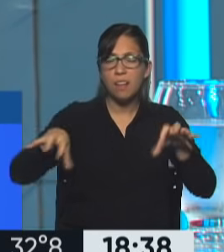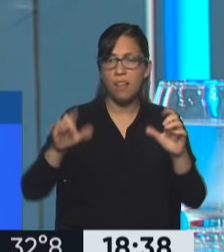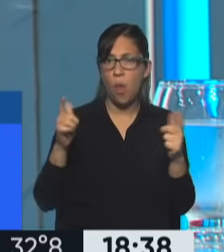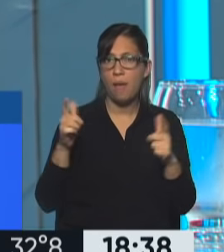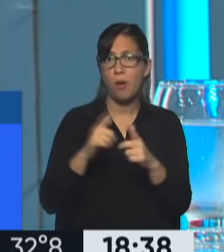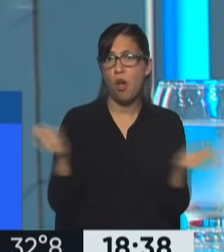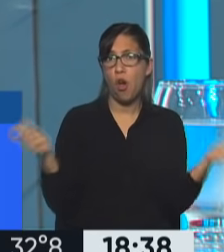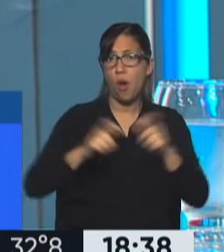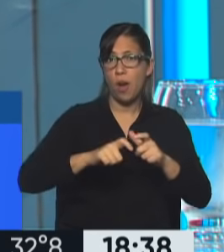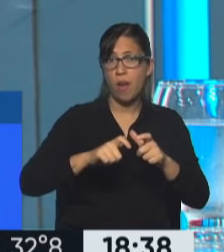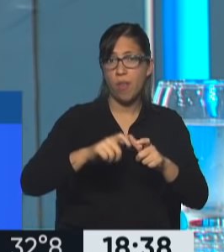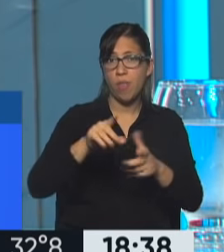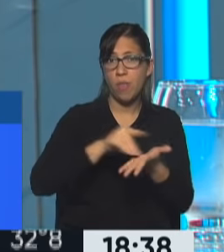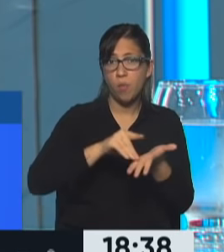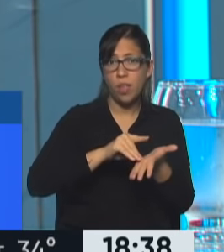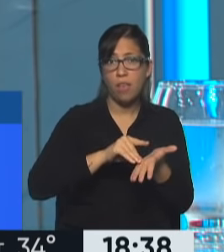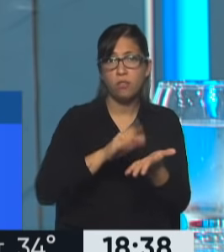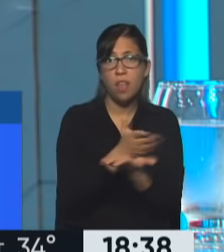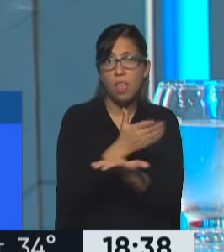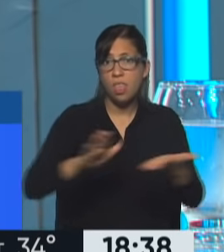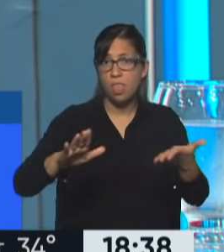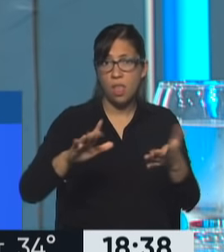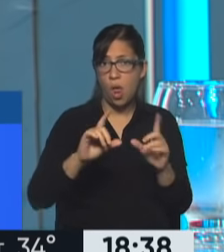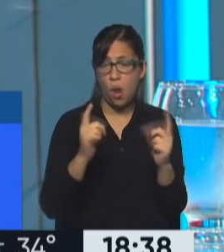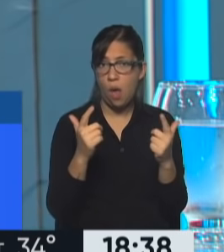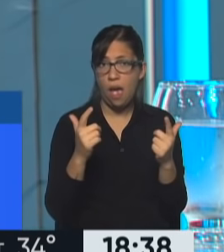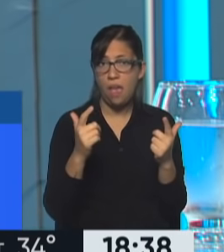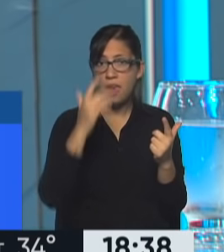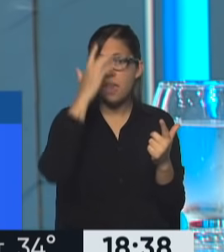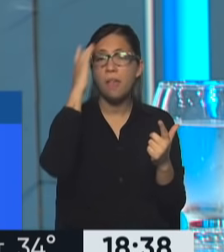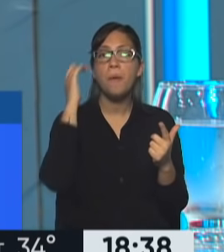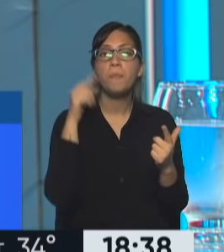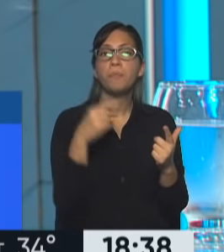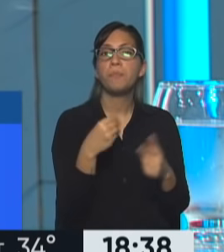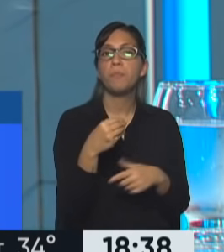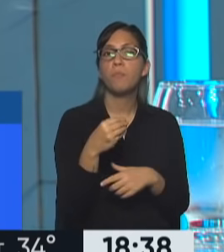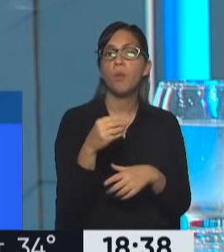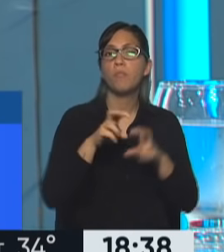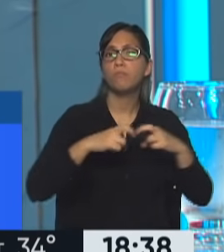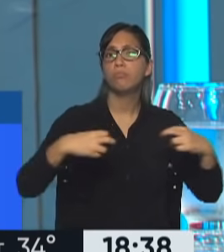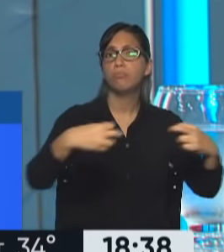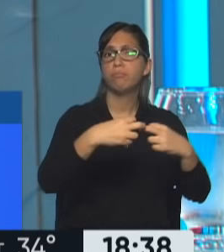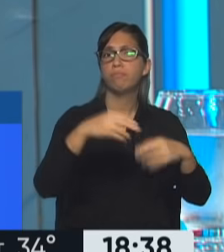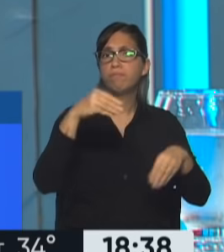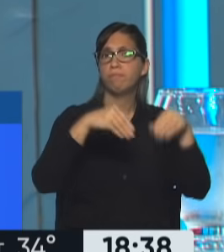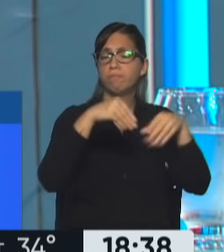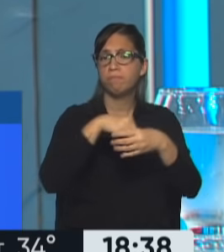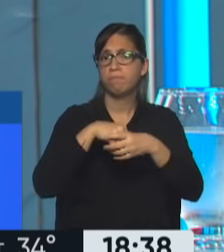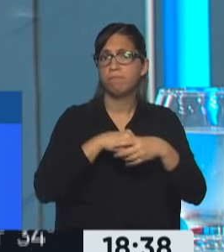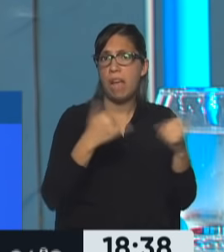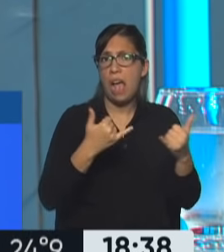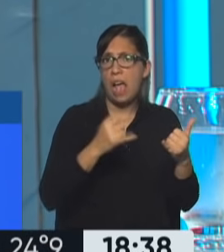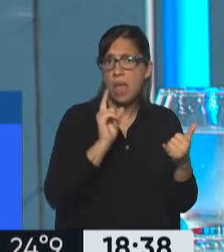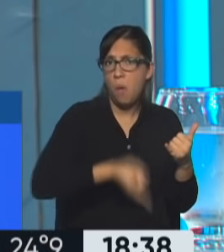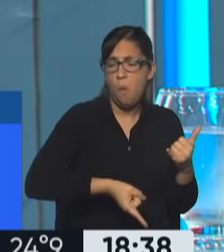de Diputados, el bloque del PRO no hubo grietas respecto a la situación de la coparticipación porteña, independientemente del distrito, digo. Por